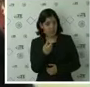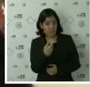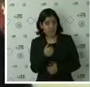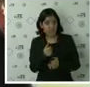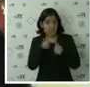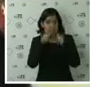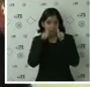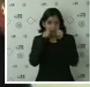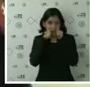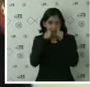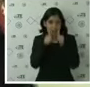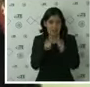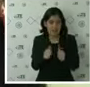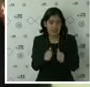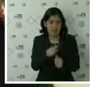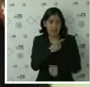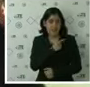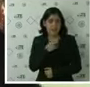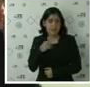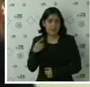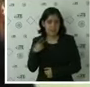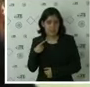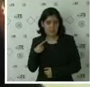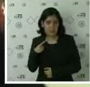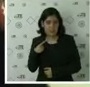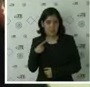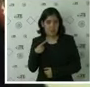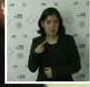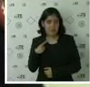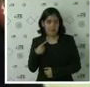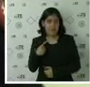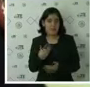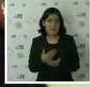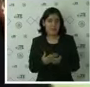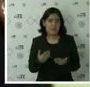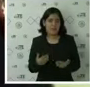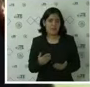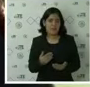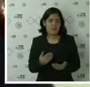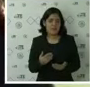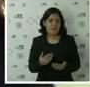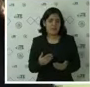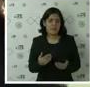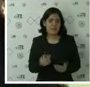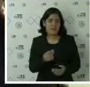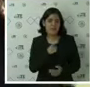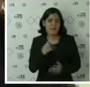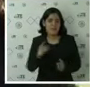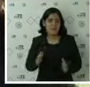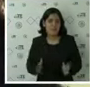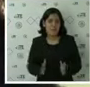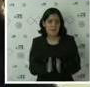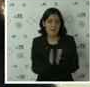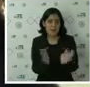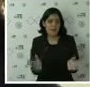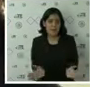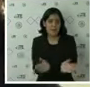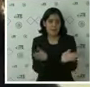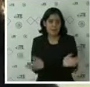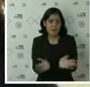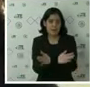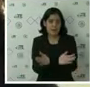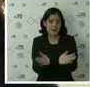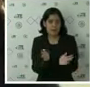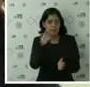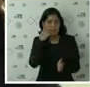se hagan incentivos para la población que siga estudiando, ya que un ciudadano que estudió y que tiene